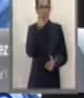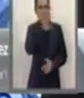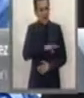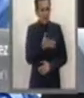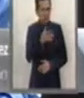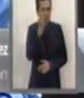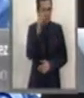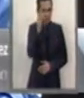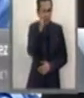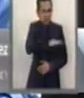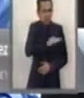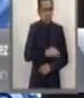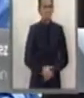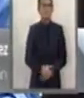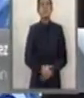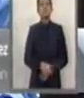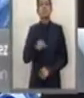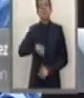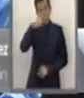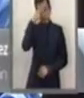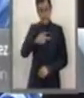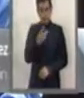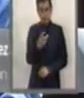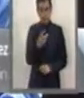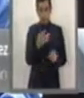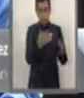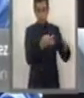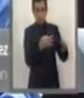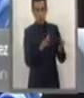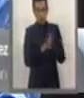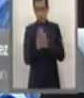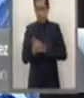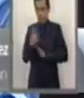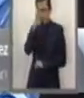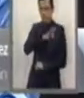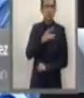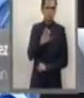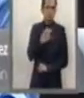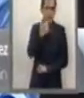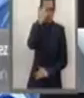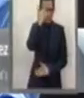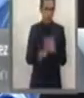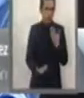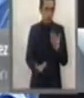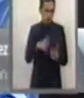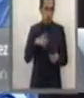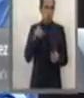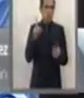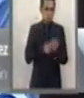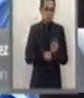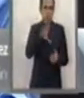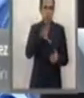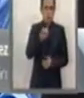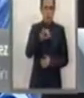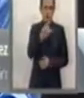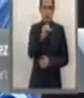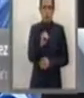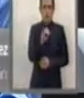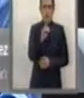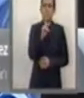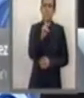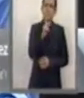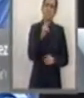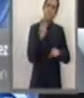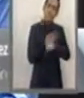de documentos está considerada en México como un delito y se encuentra previsto dentro del Código Penal Federal en